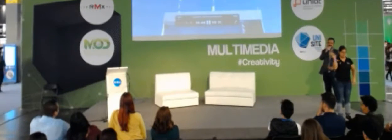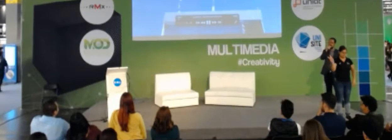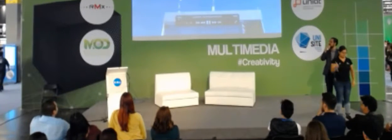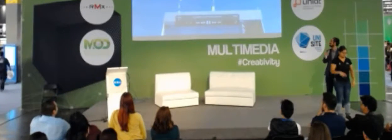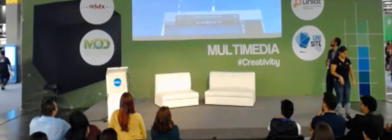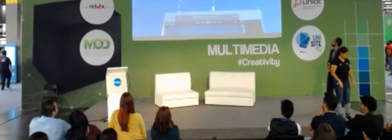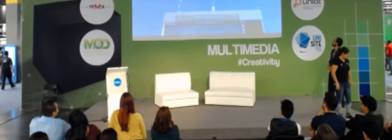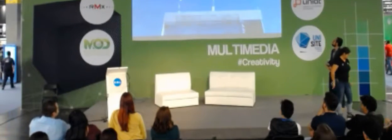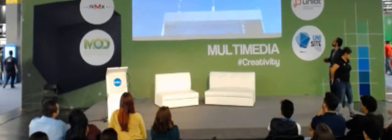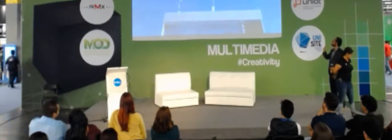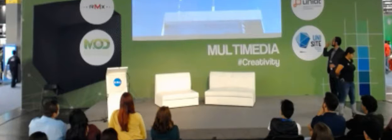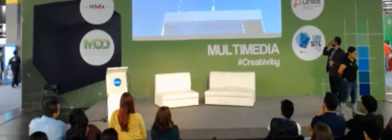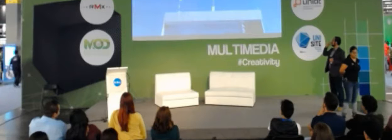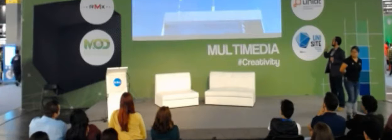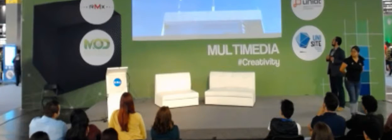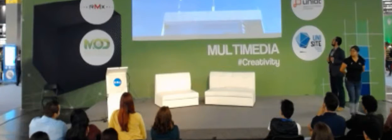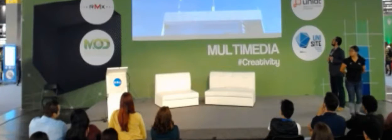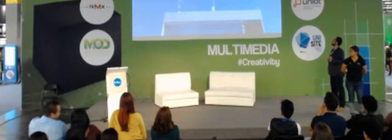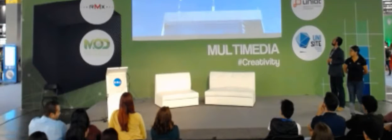Adelante.